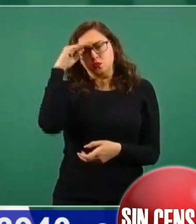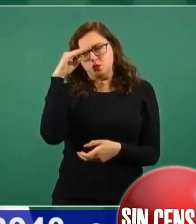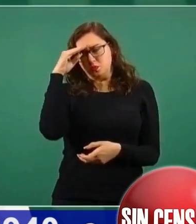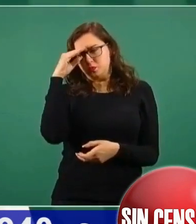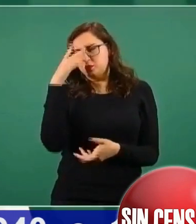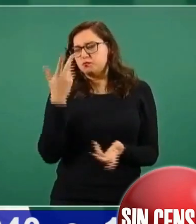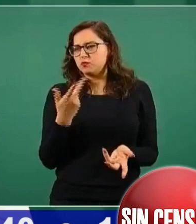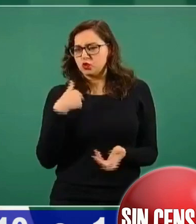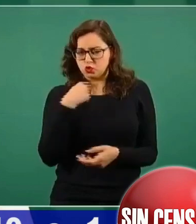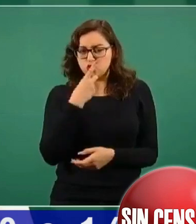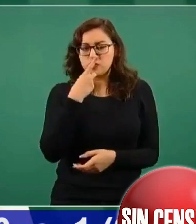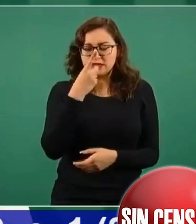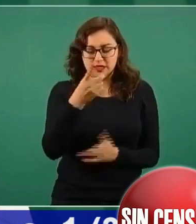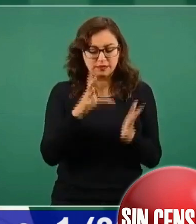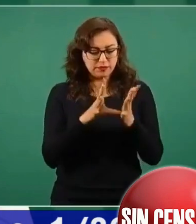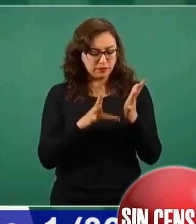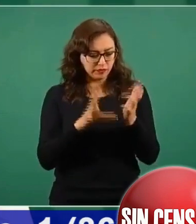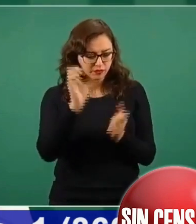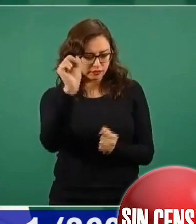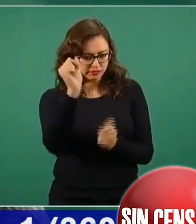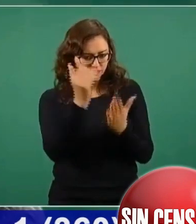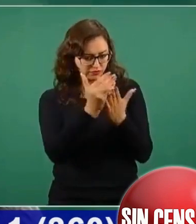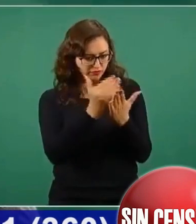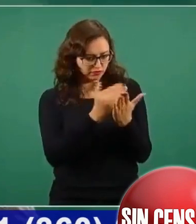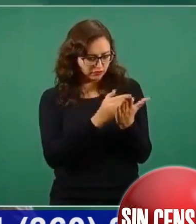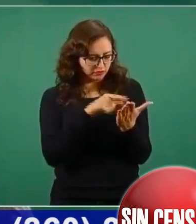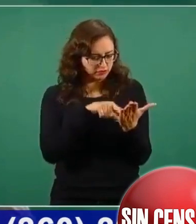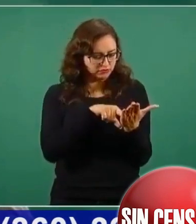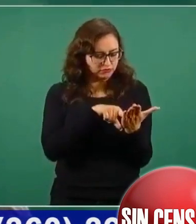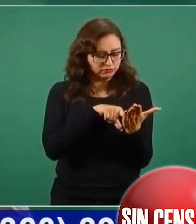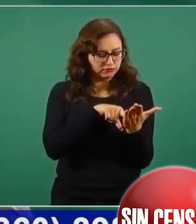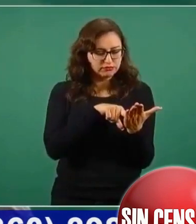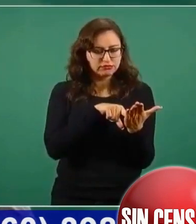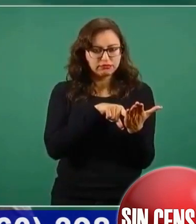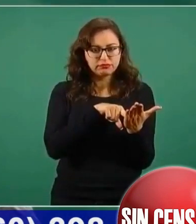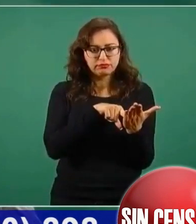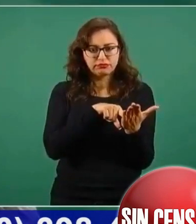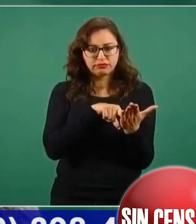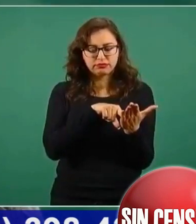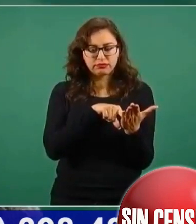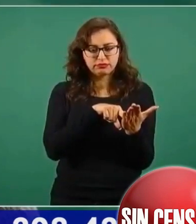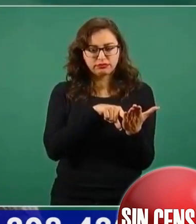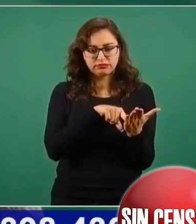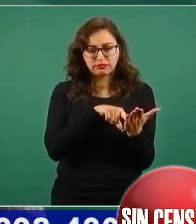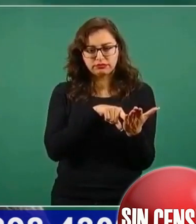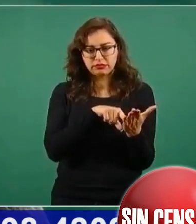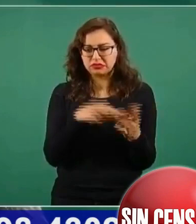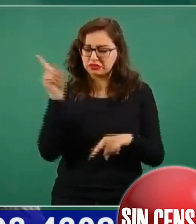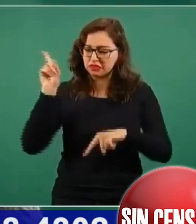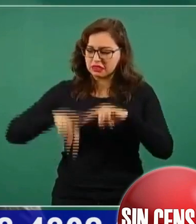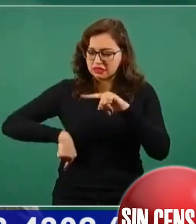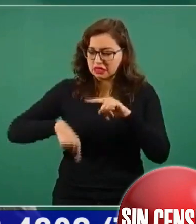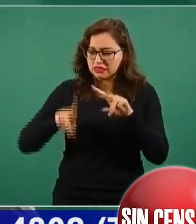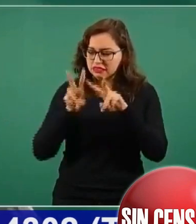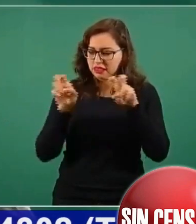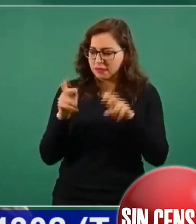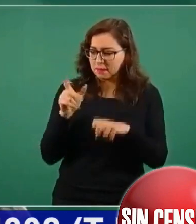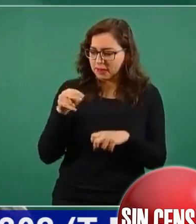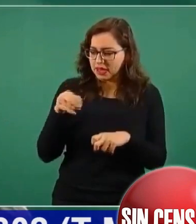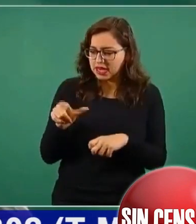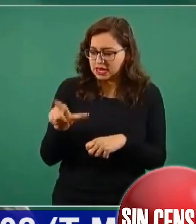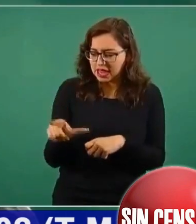constitucionalmente, fíjate, decían, la invalidez del tipo penal o la porción